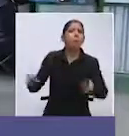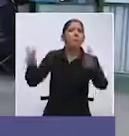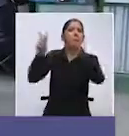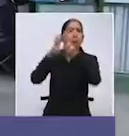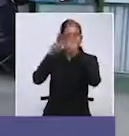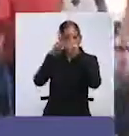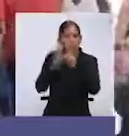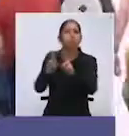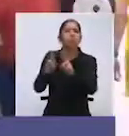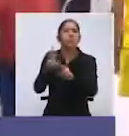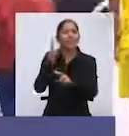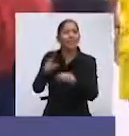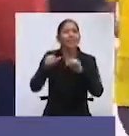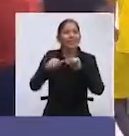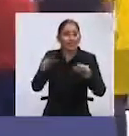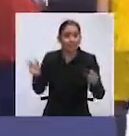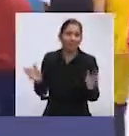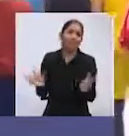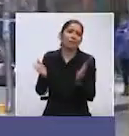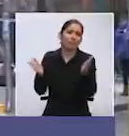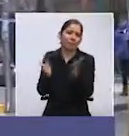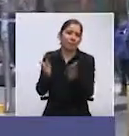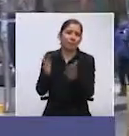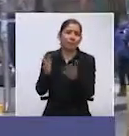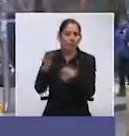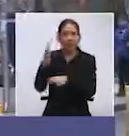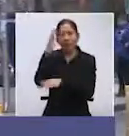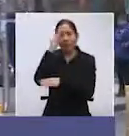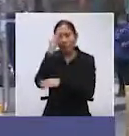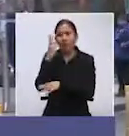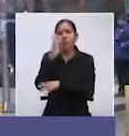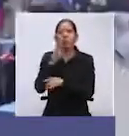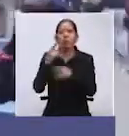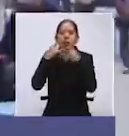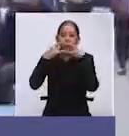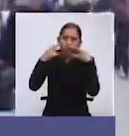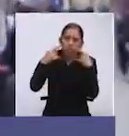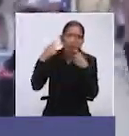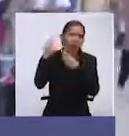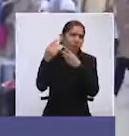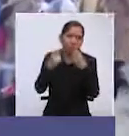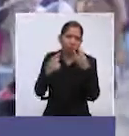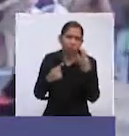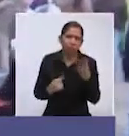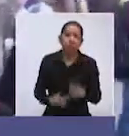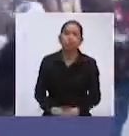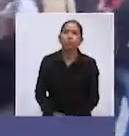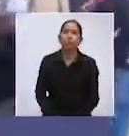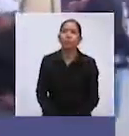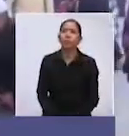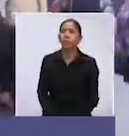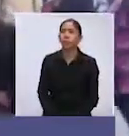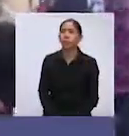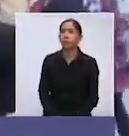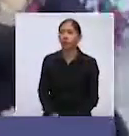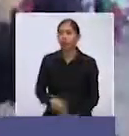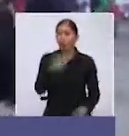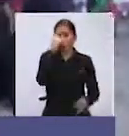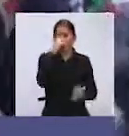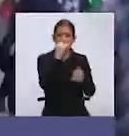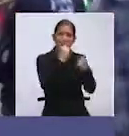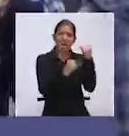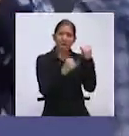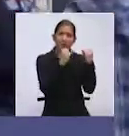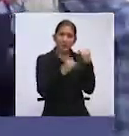hay que seguir alentando esa disciplina del uso de las medidas de bioseguridad. Se conoce, ya para ir finalizando,